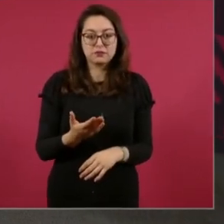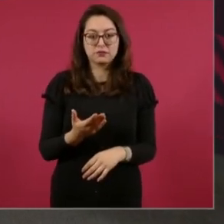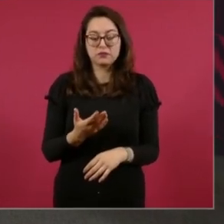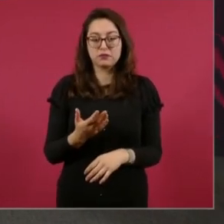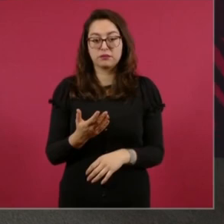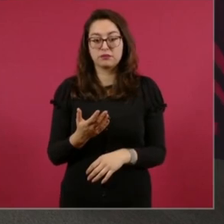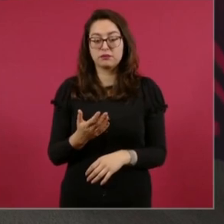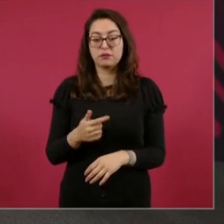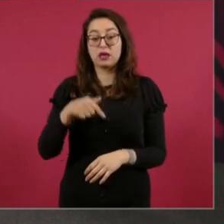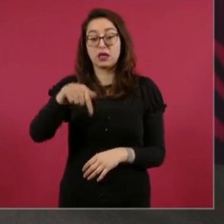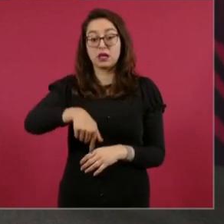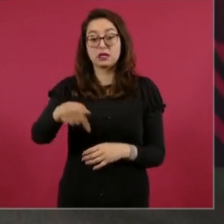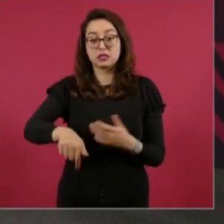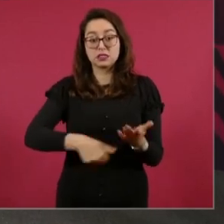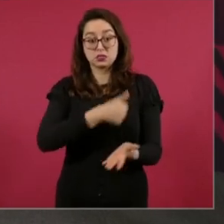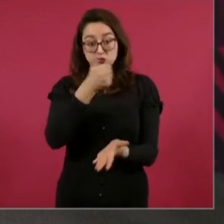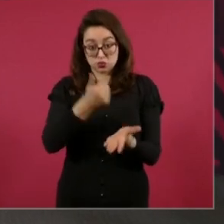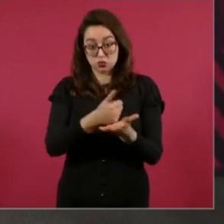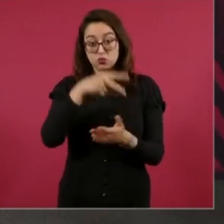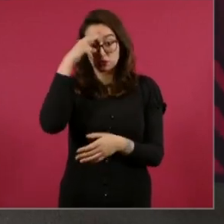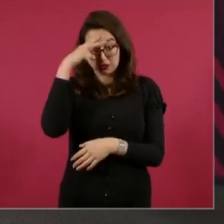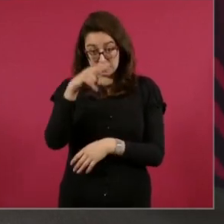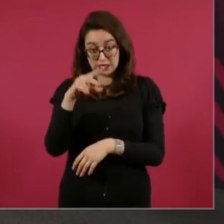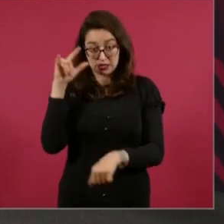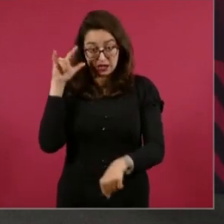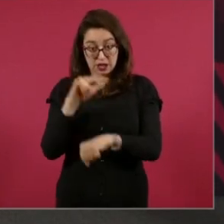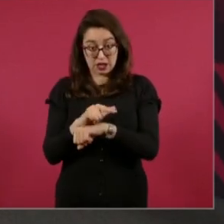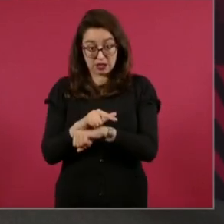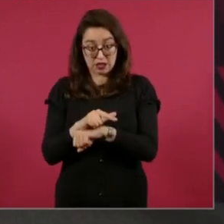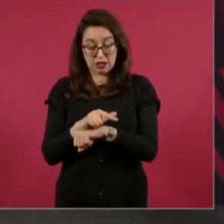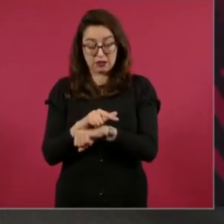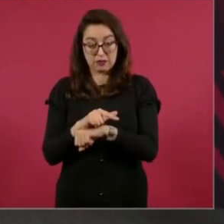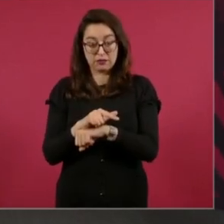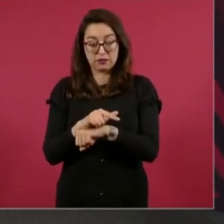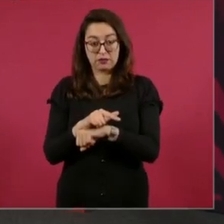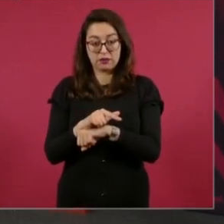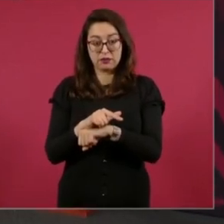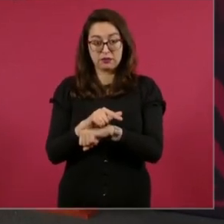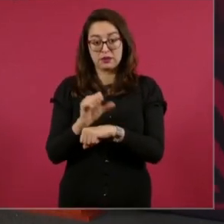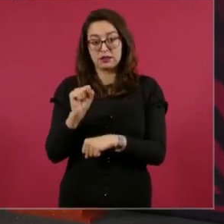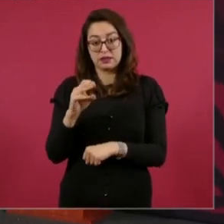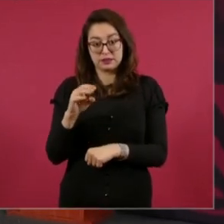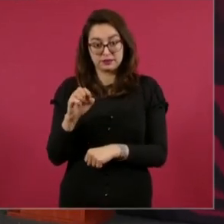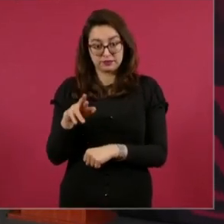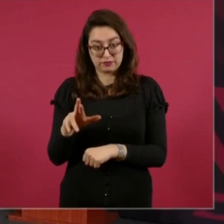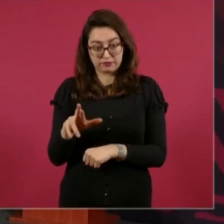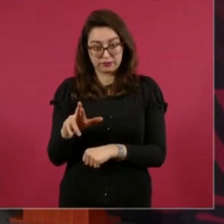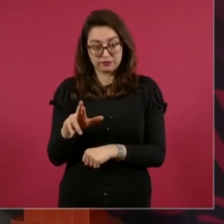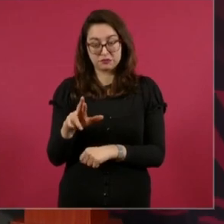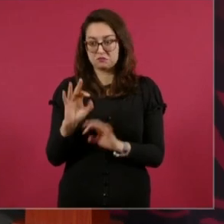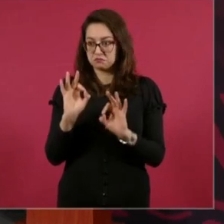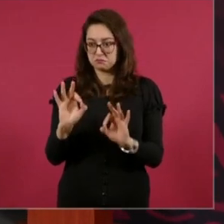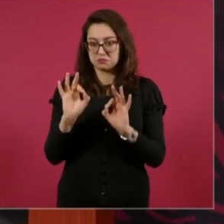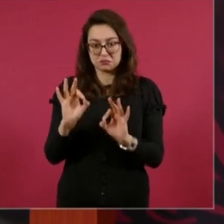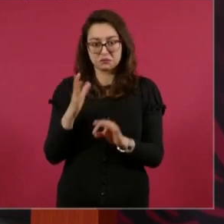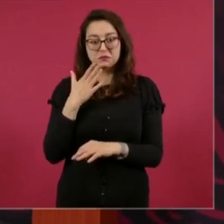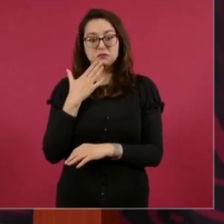Aquí en el aeropuerto de la Ciudad de México, donde está la Secretaría de Marina, está muy bien